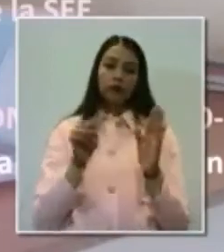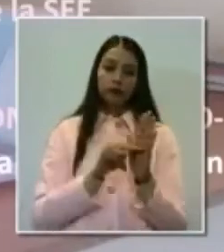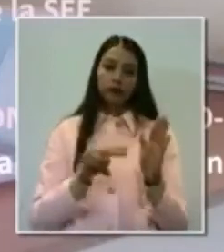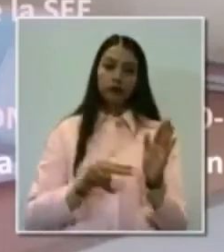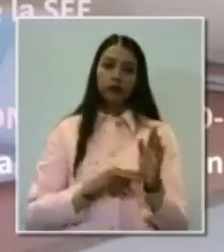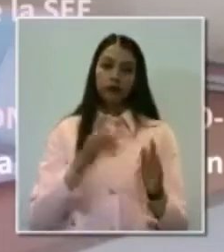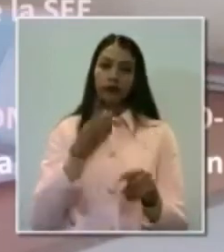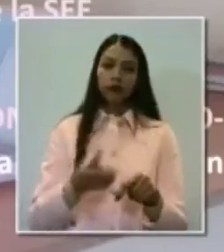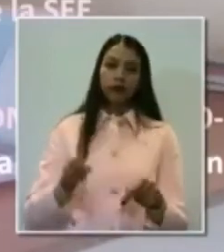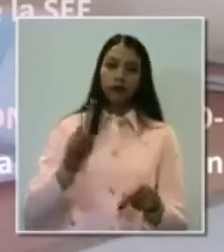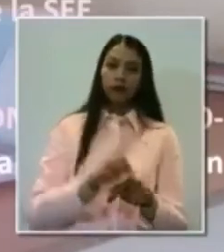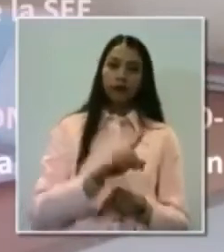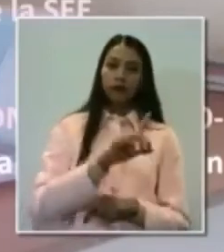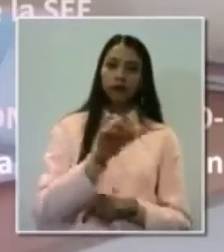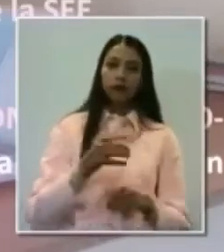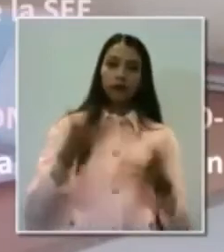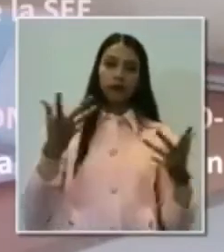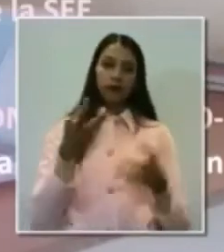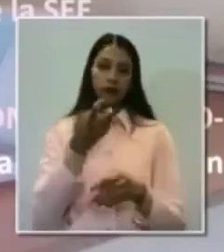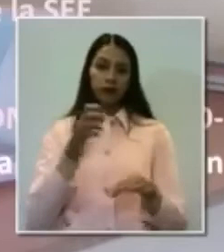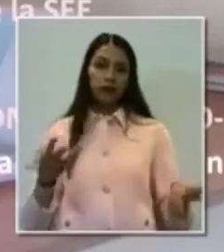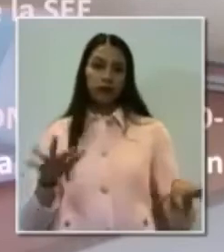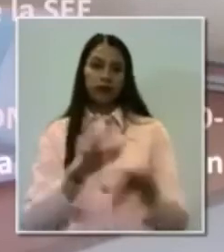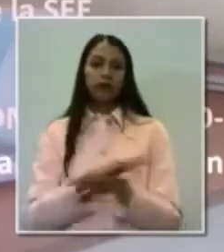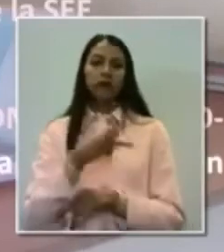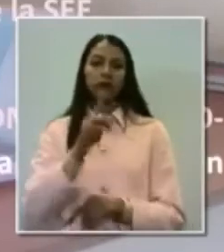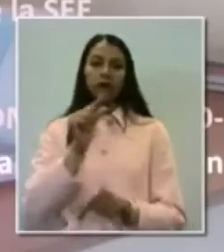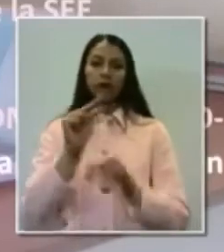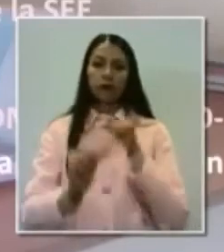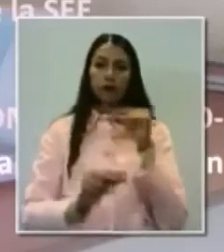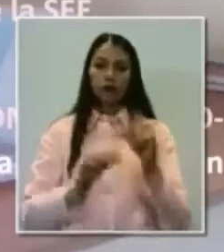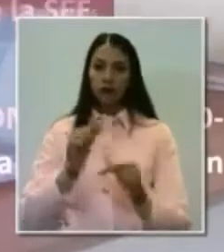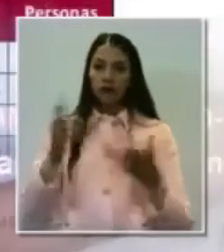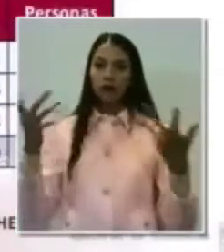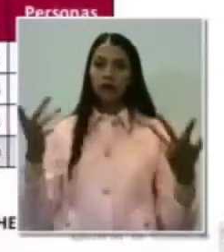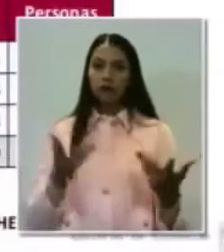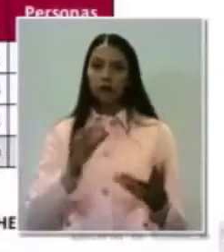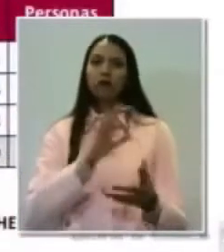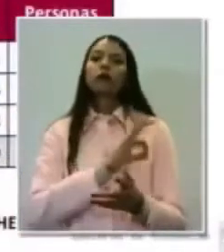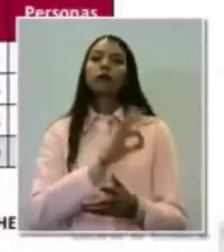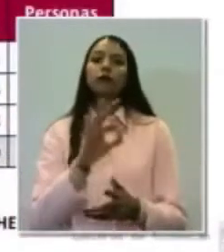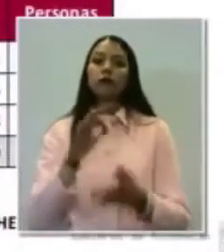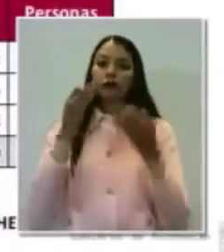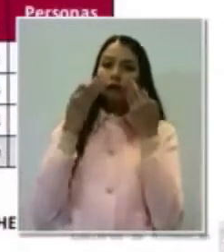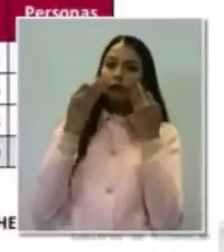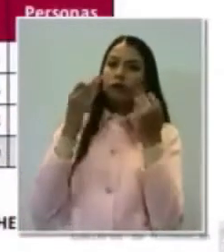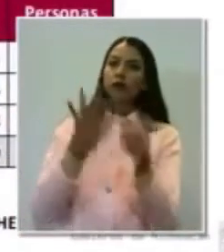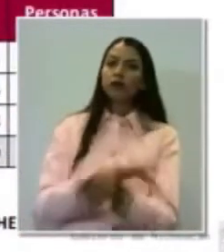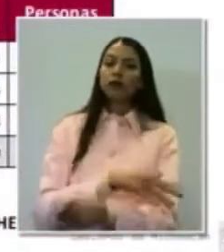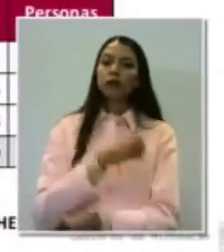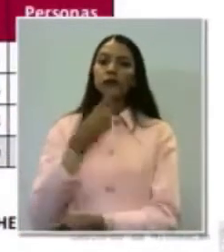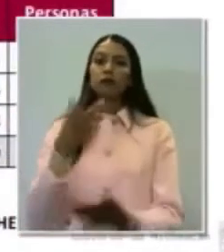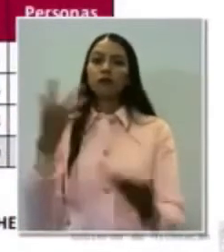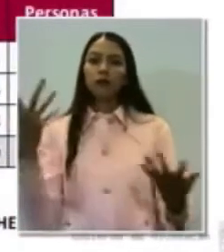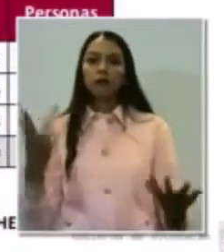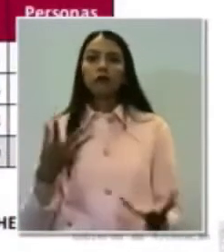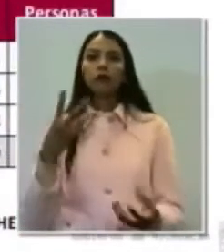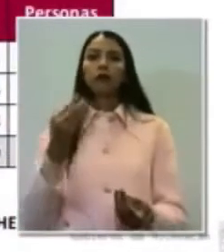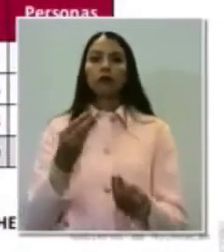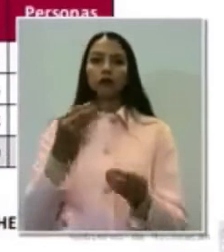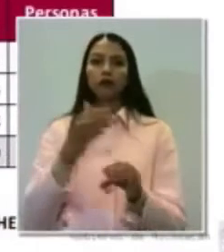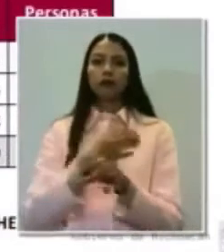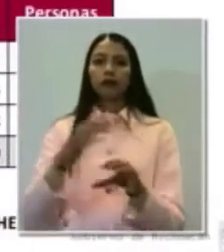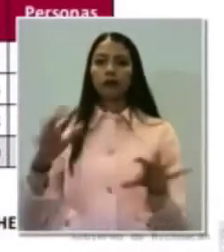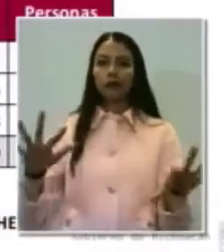No de un día para otro vamos a generar ese cambio, pero poco a poco lo estamos realizando y lo podemos ver porque hemos generado muchos